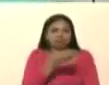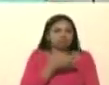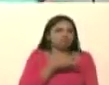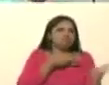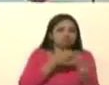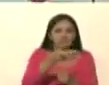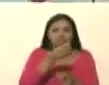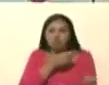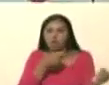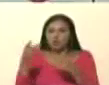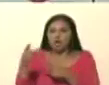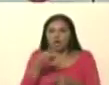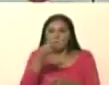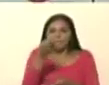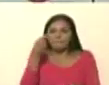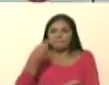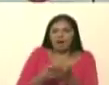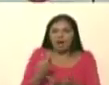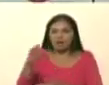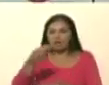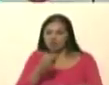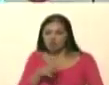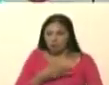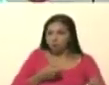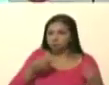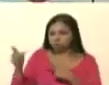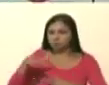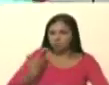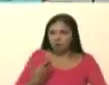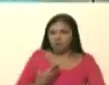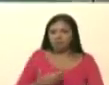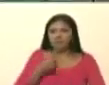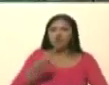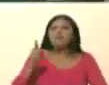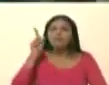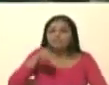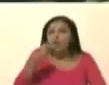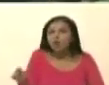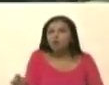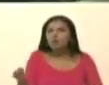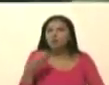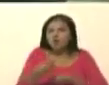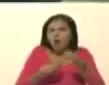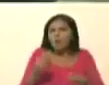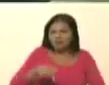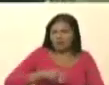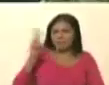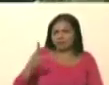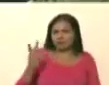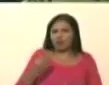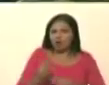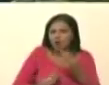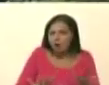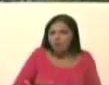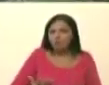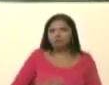para exportar un contado en el poniente a cómo puede seguir sucediendo son venezuela